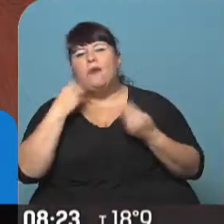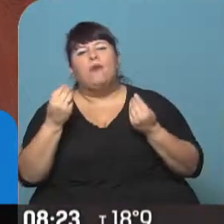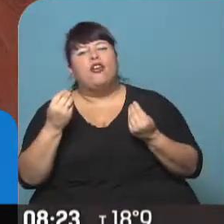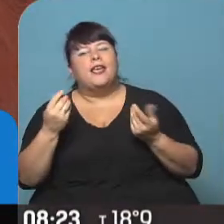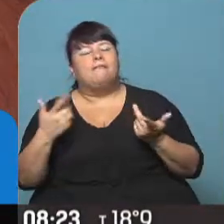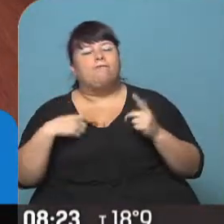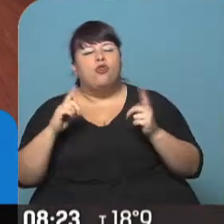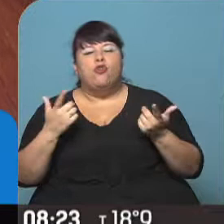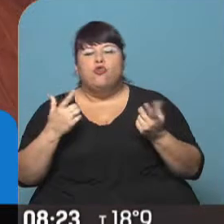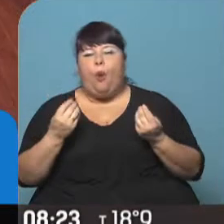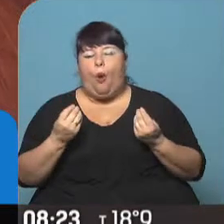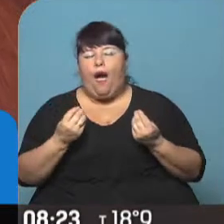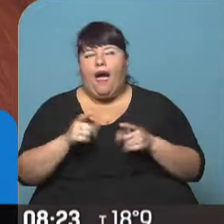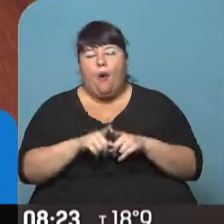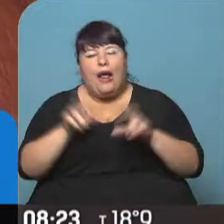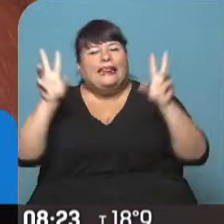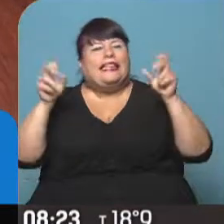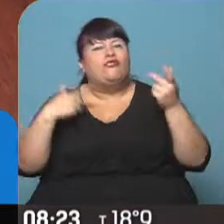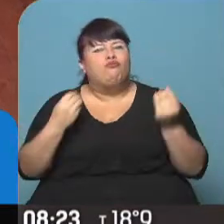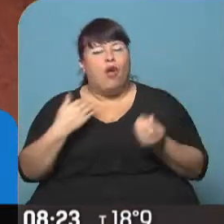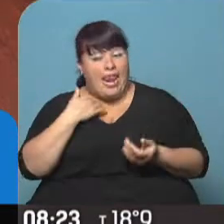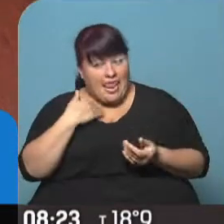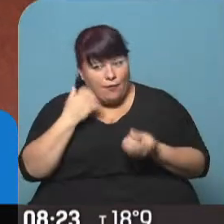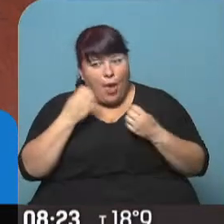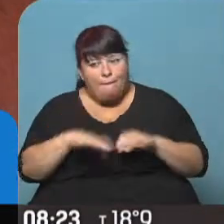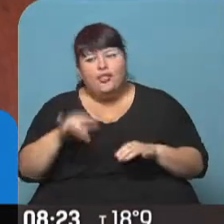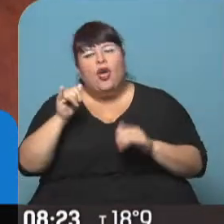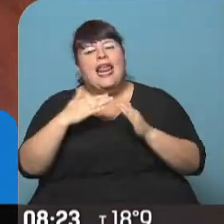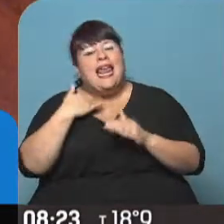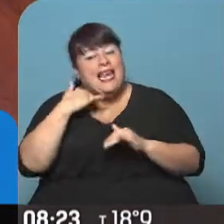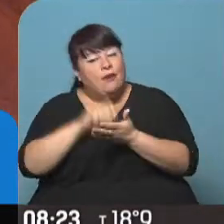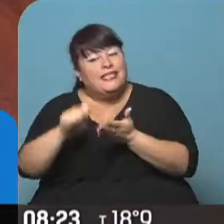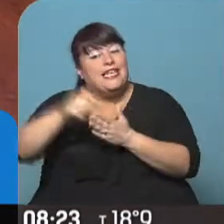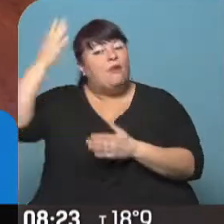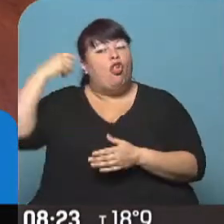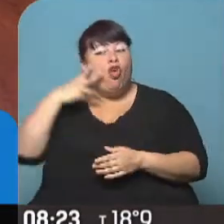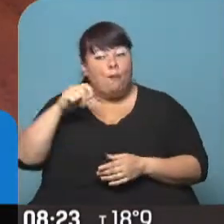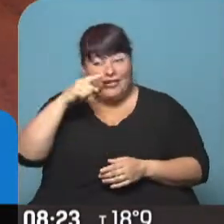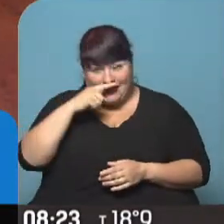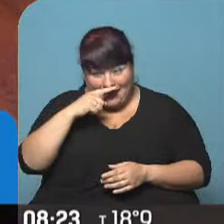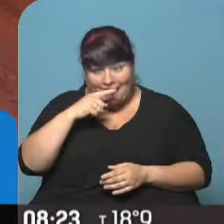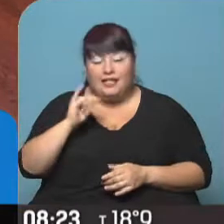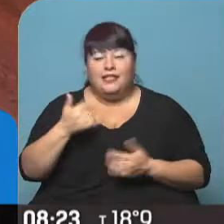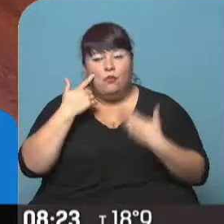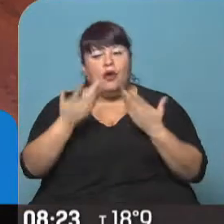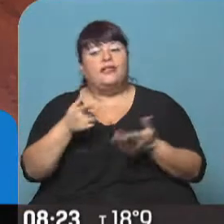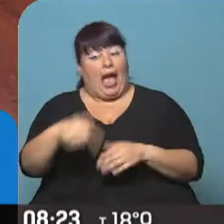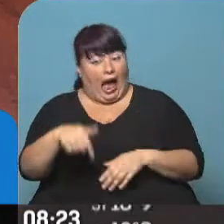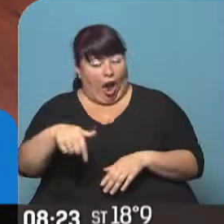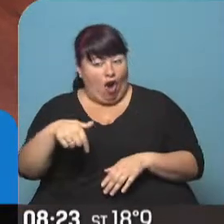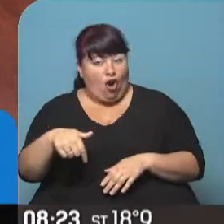no teníamos título para un libro que había empezado. Estamos hablando de un libro que escribimos en 2007, ¿no? Sí, vamos a que contar ahora eso.